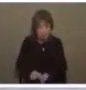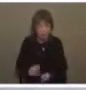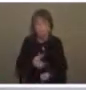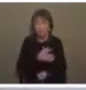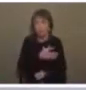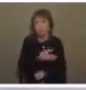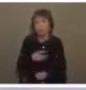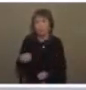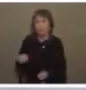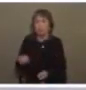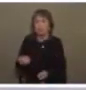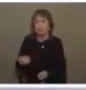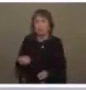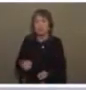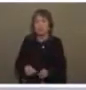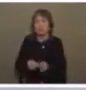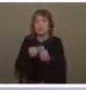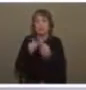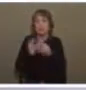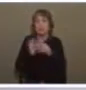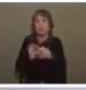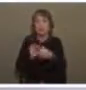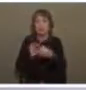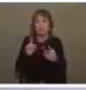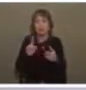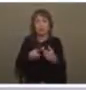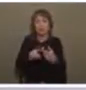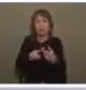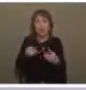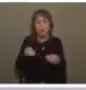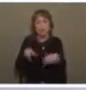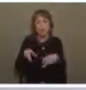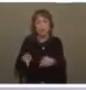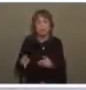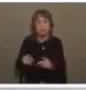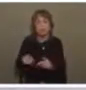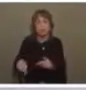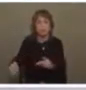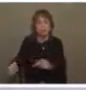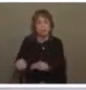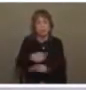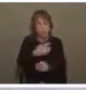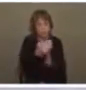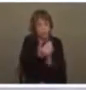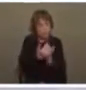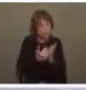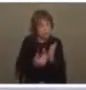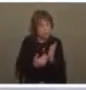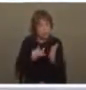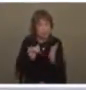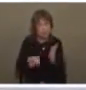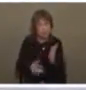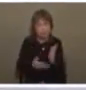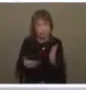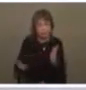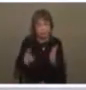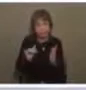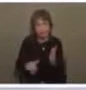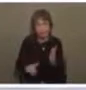usted enumeró en términos de diferentes lugares donde se pueden cambiar cosas y donde se pueden lograr ahorros.